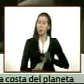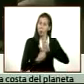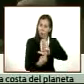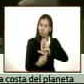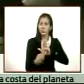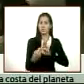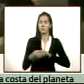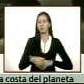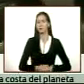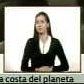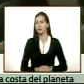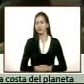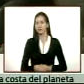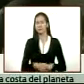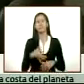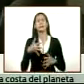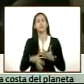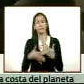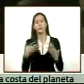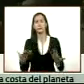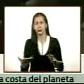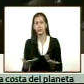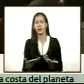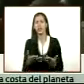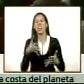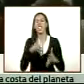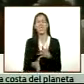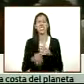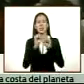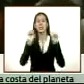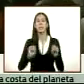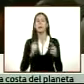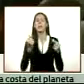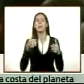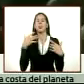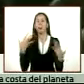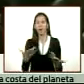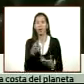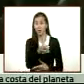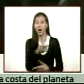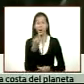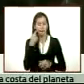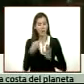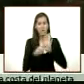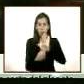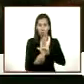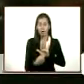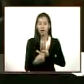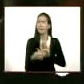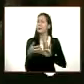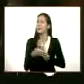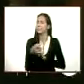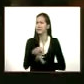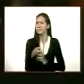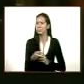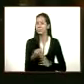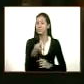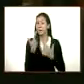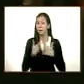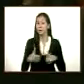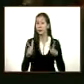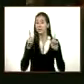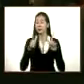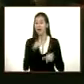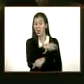evidencia la esencia del sistema capitalista, esa esencia que permite que